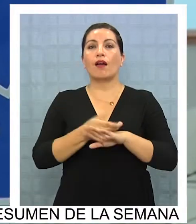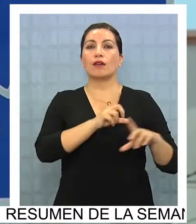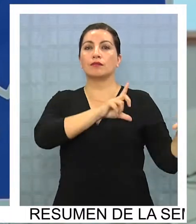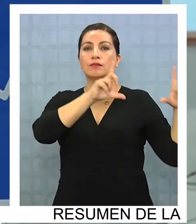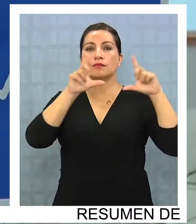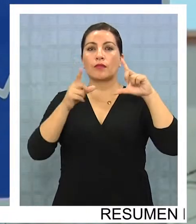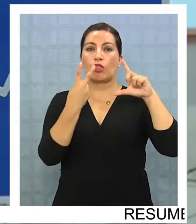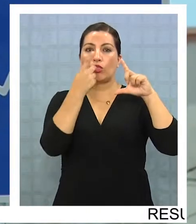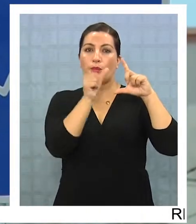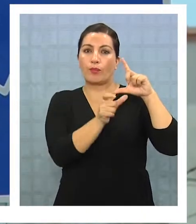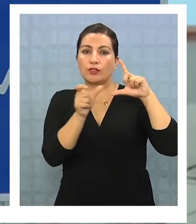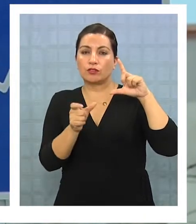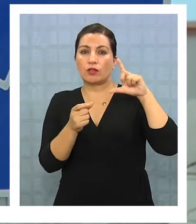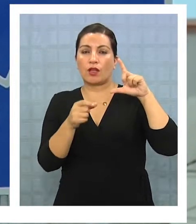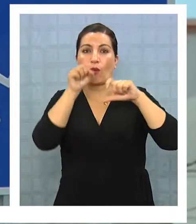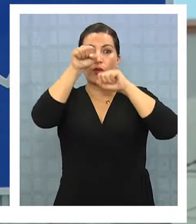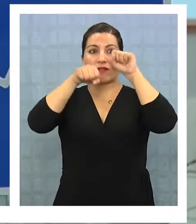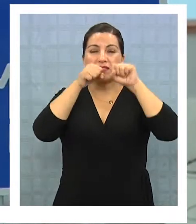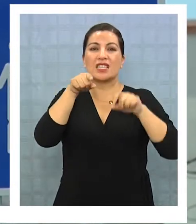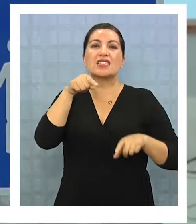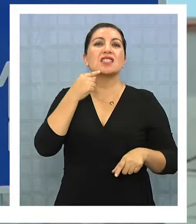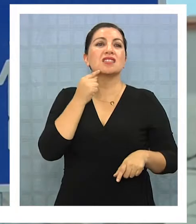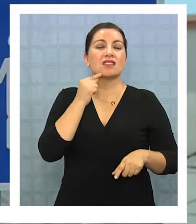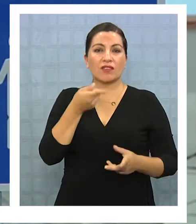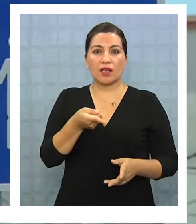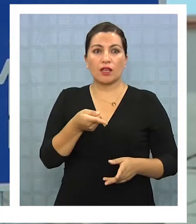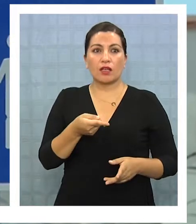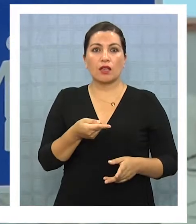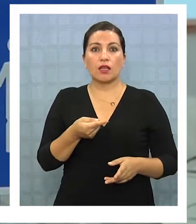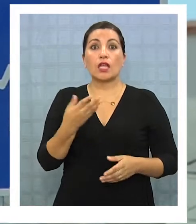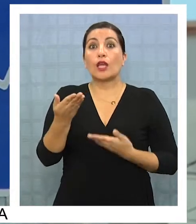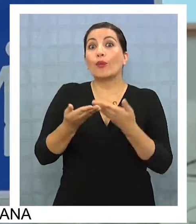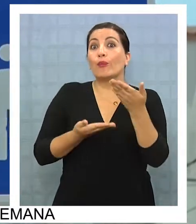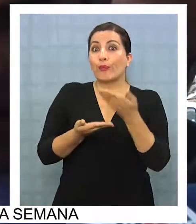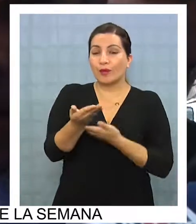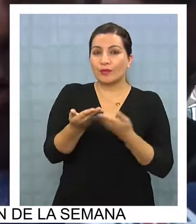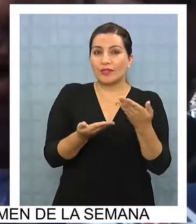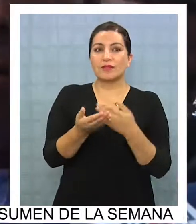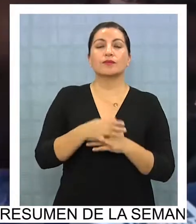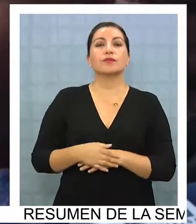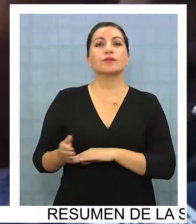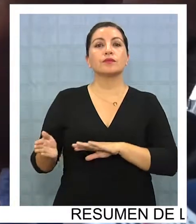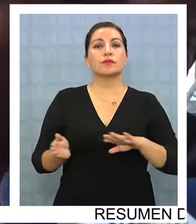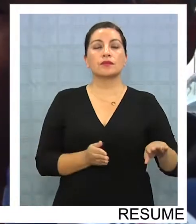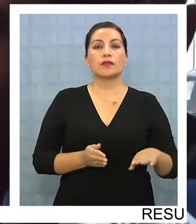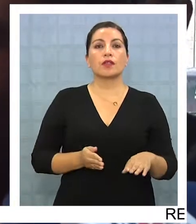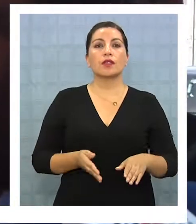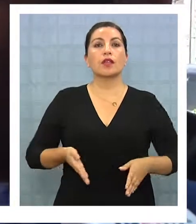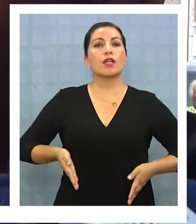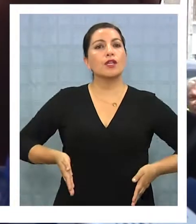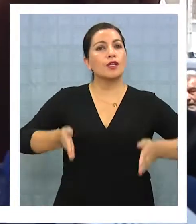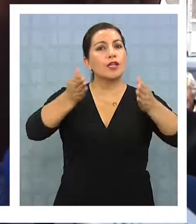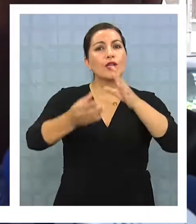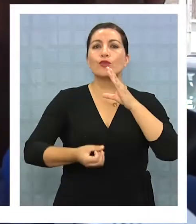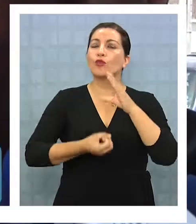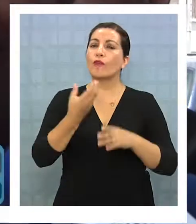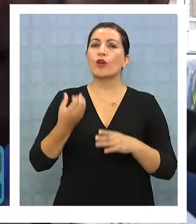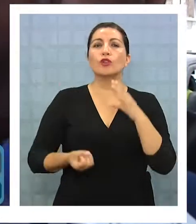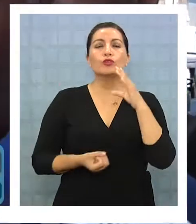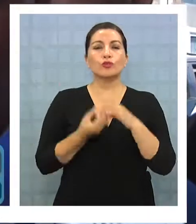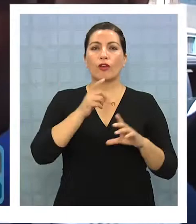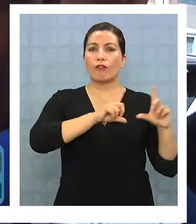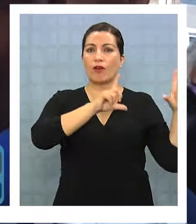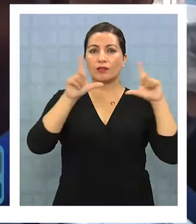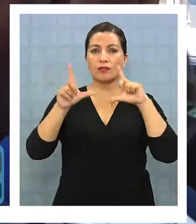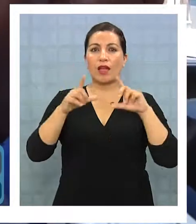personas y una bicicleta. Y eso significa que es una pista compartida. Es nuevo, las ciclovías son nuevas, hay nuevas señal éticas,